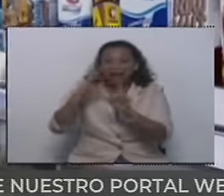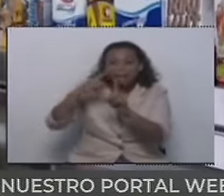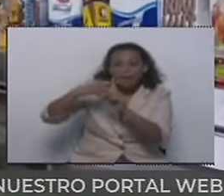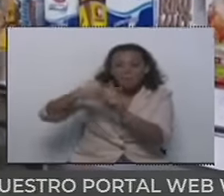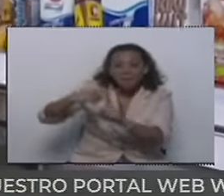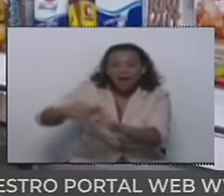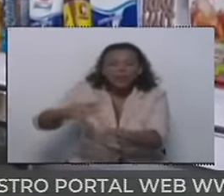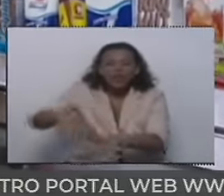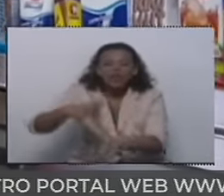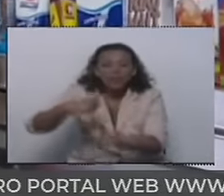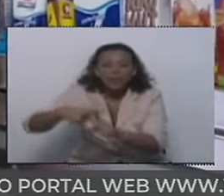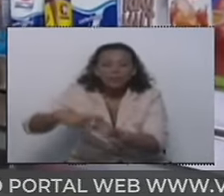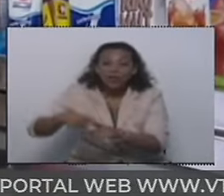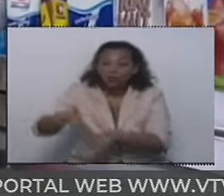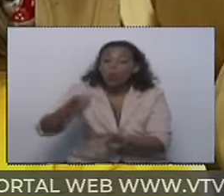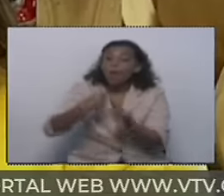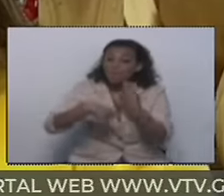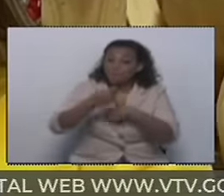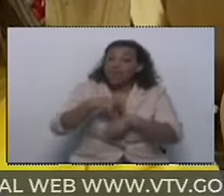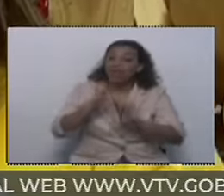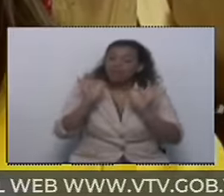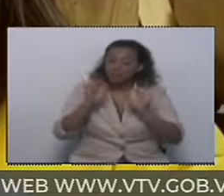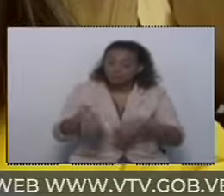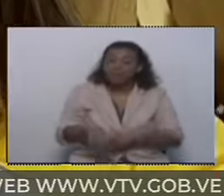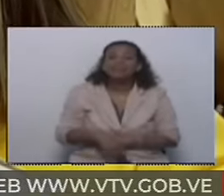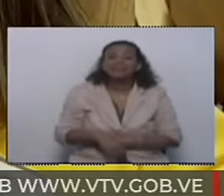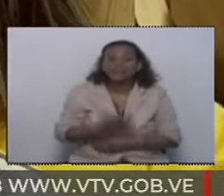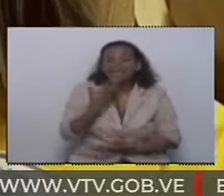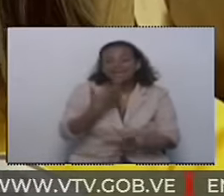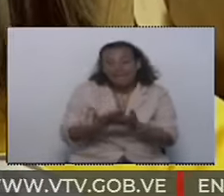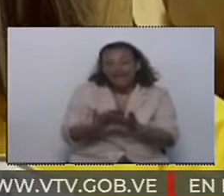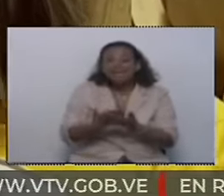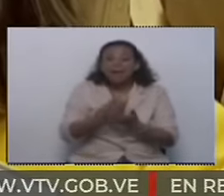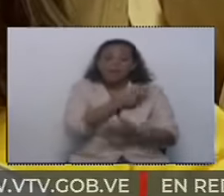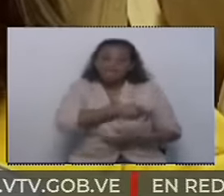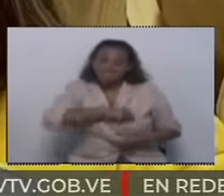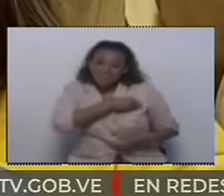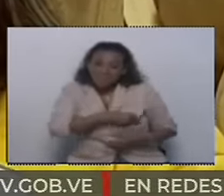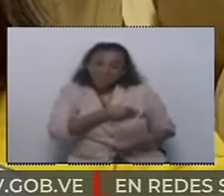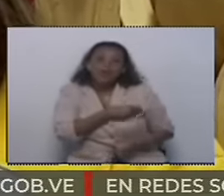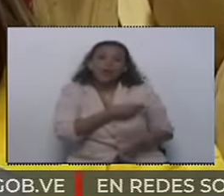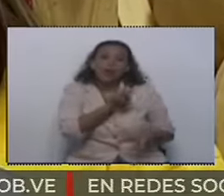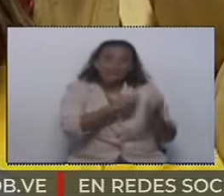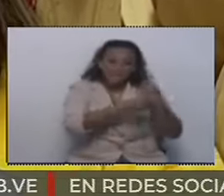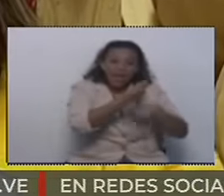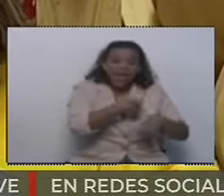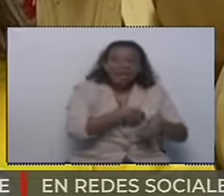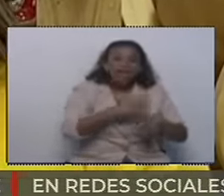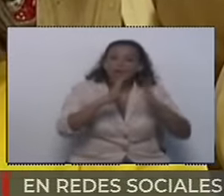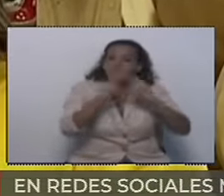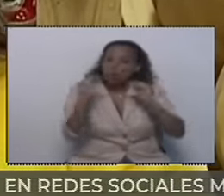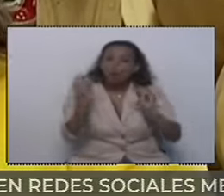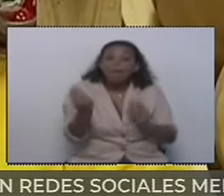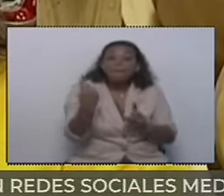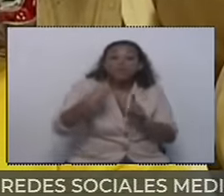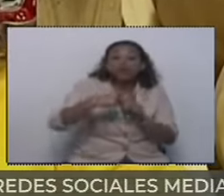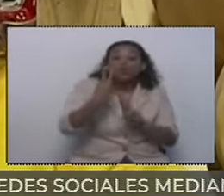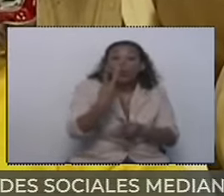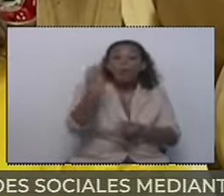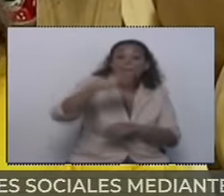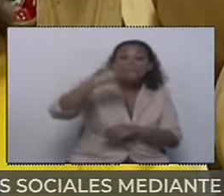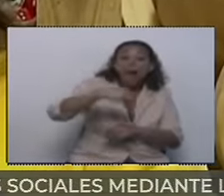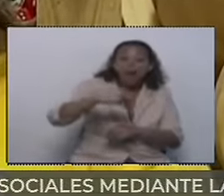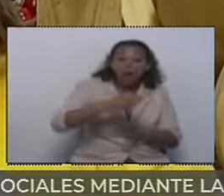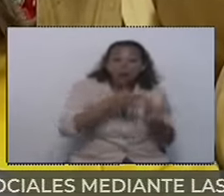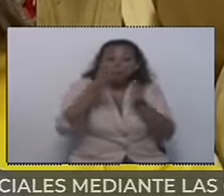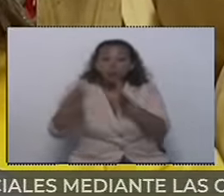Sí. ¿Y tienes tu bodega? Sí, tengo mi bodega y gracias a la gran misión, dos bodegas más en mi sector también están